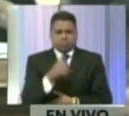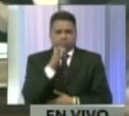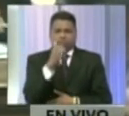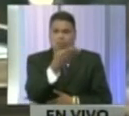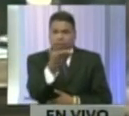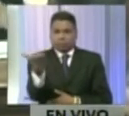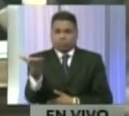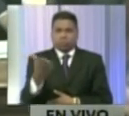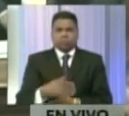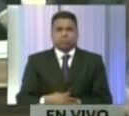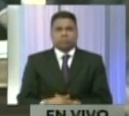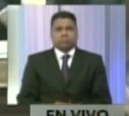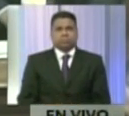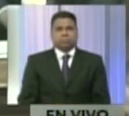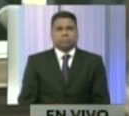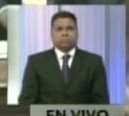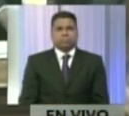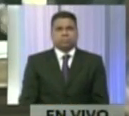E informé.